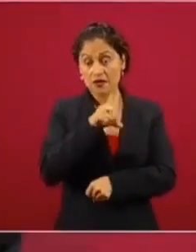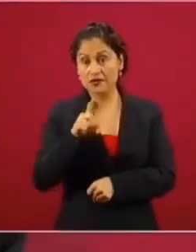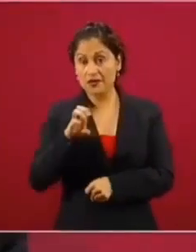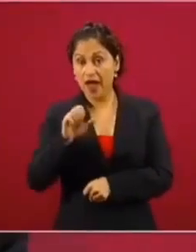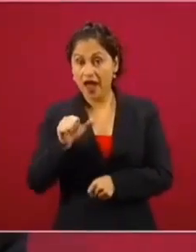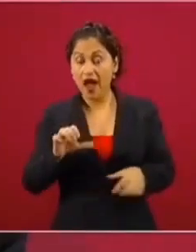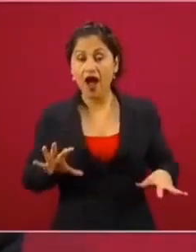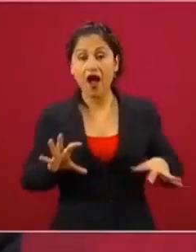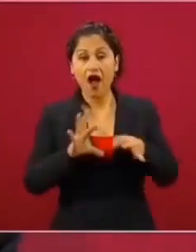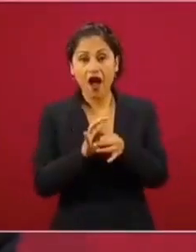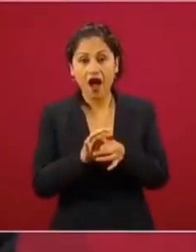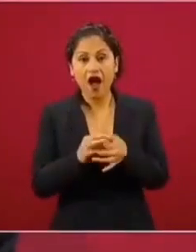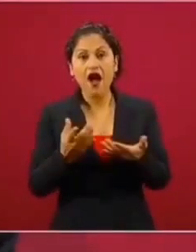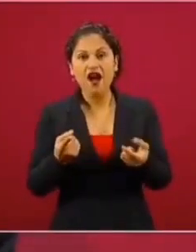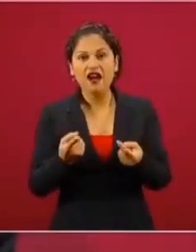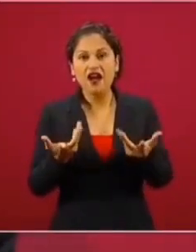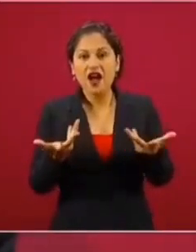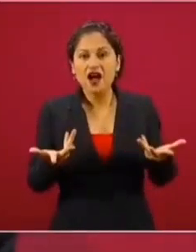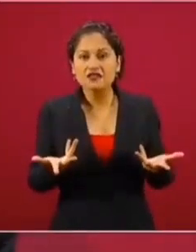en qué consistió